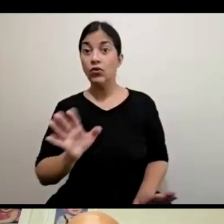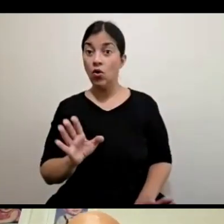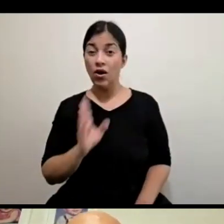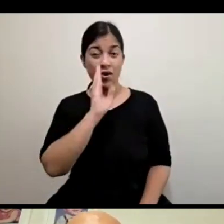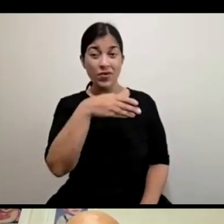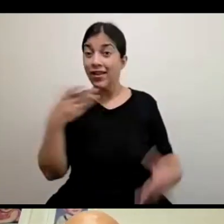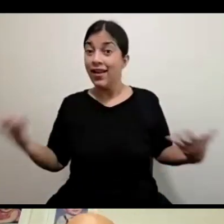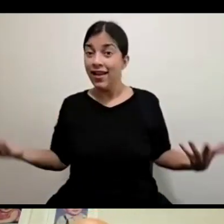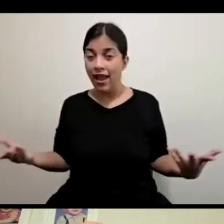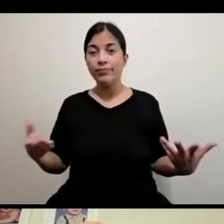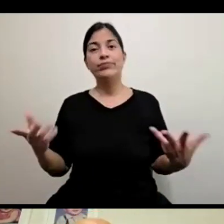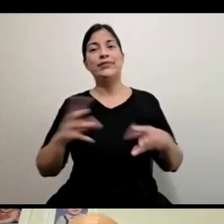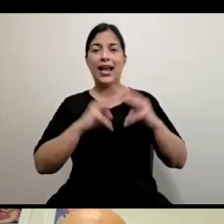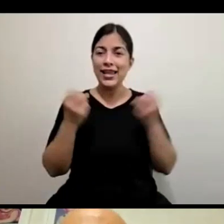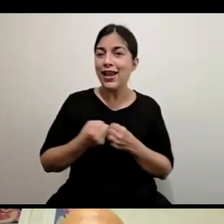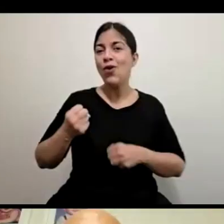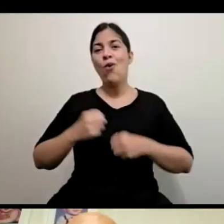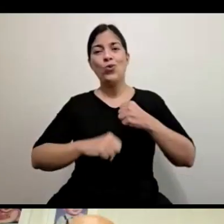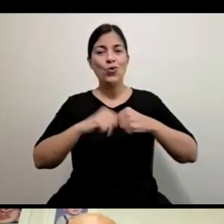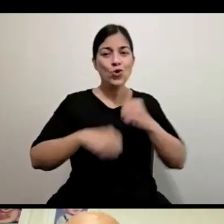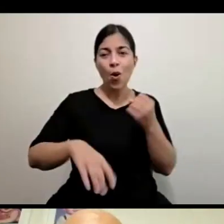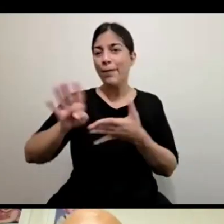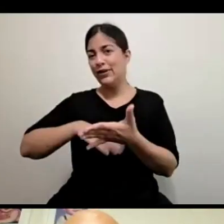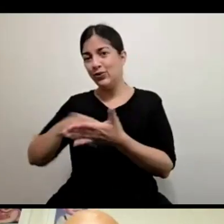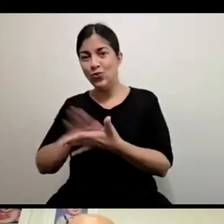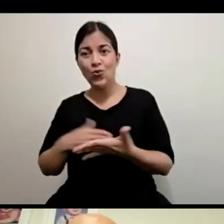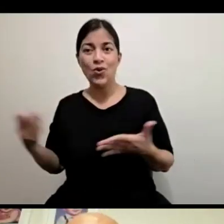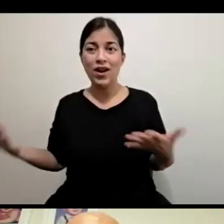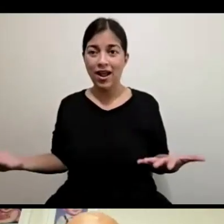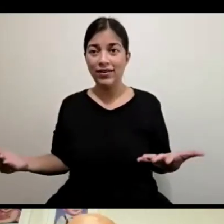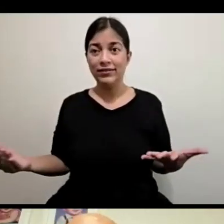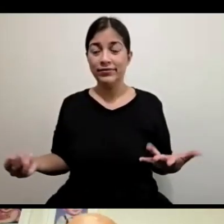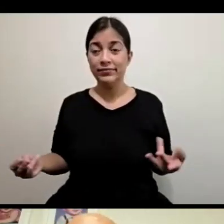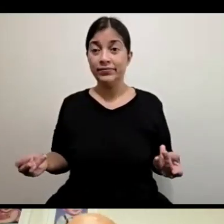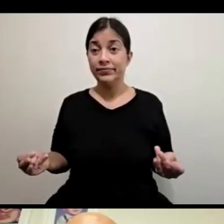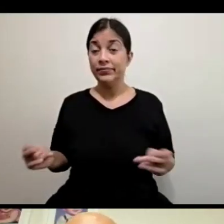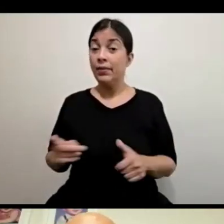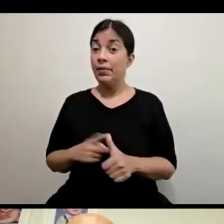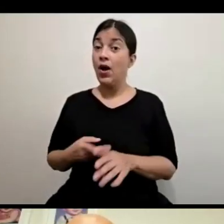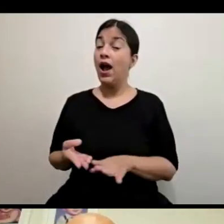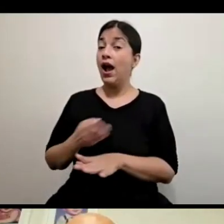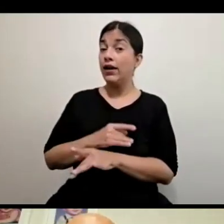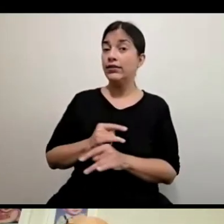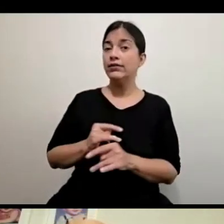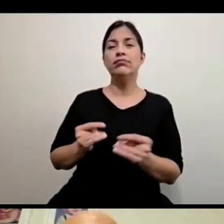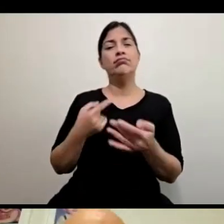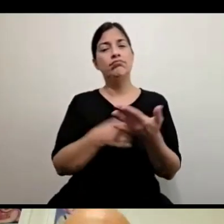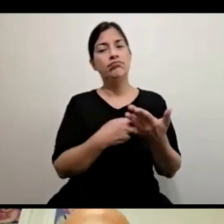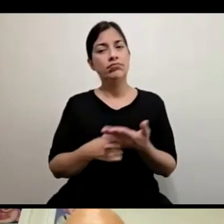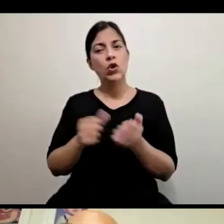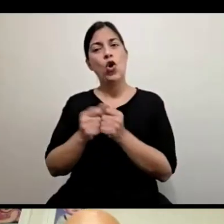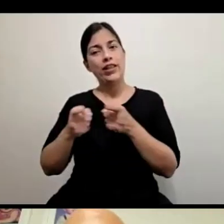de construcción, el taller de pintura, qué sé yo. Primero, antes que nada, la discusión con el director,